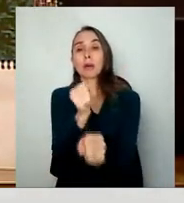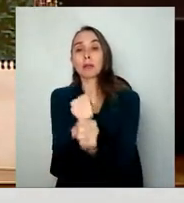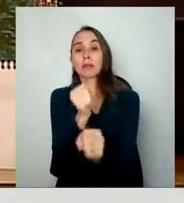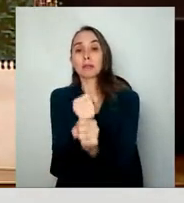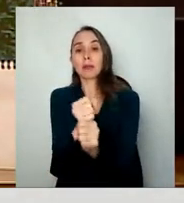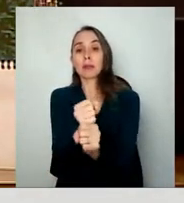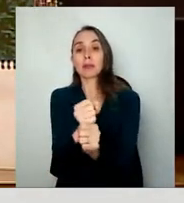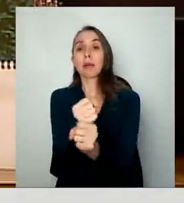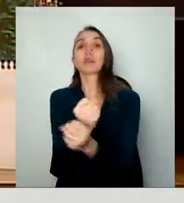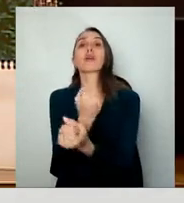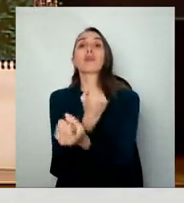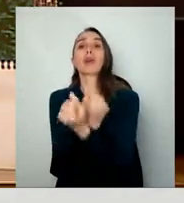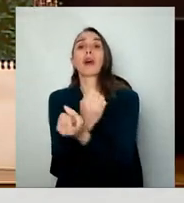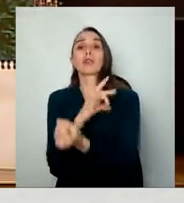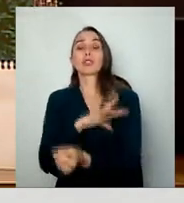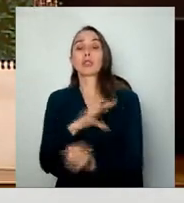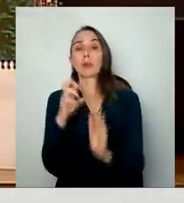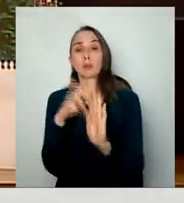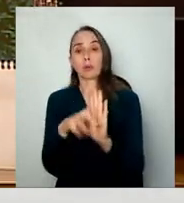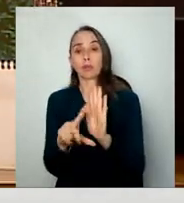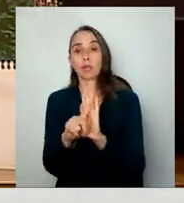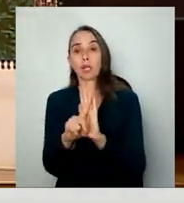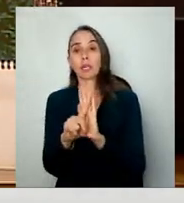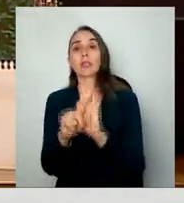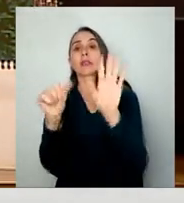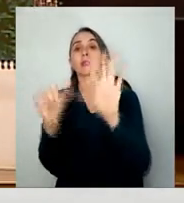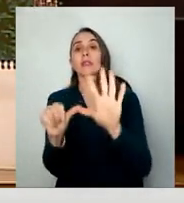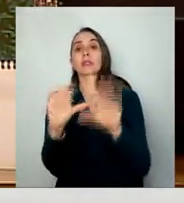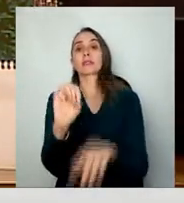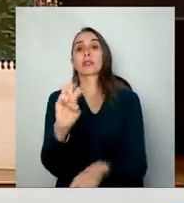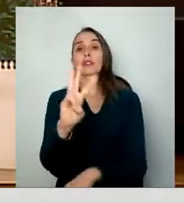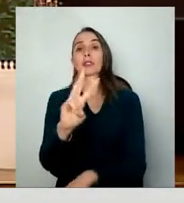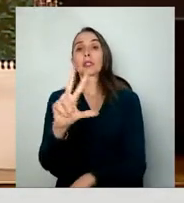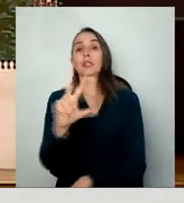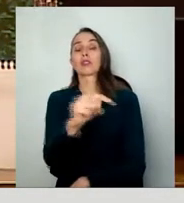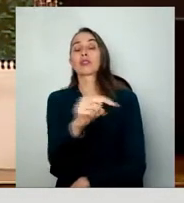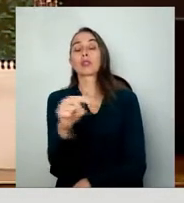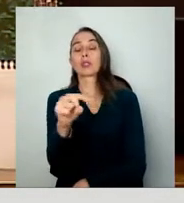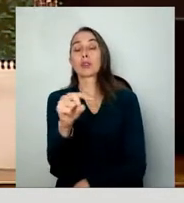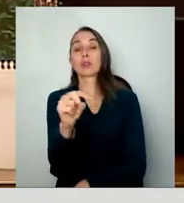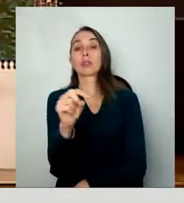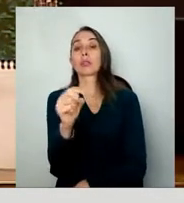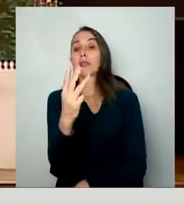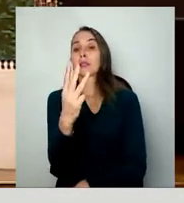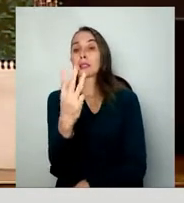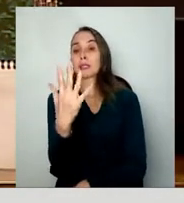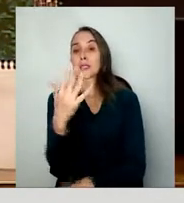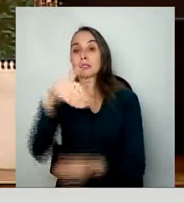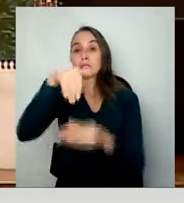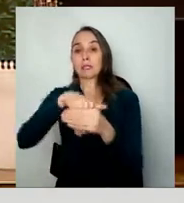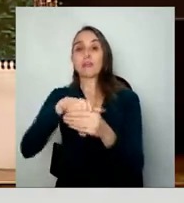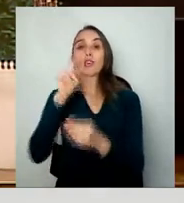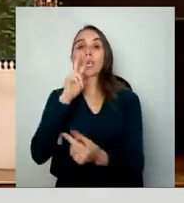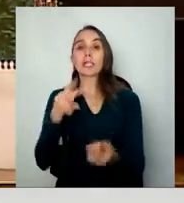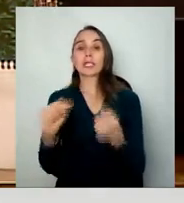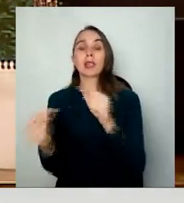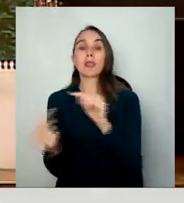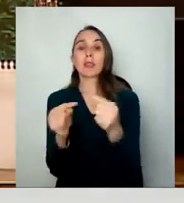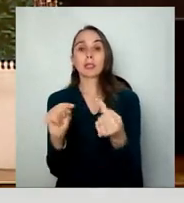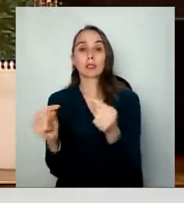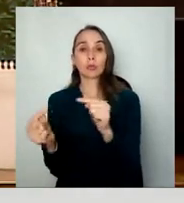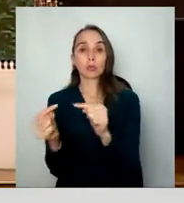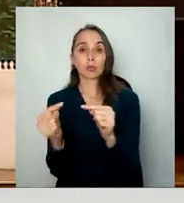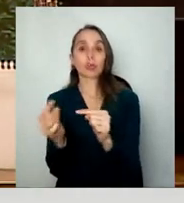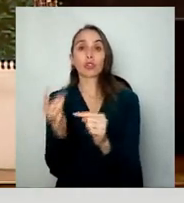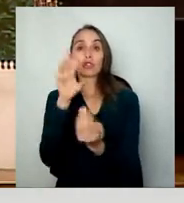correspondiente al boletín número 16038-25 este proyecto se votará sin discusión con la sola